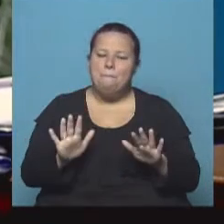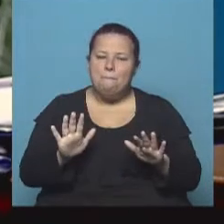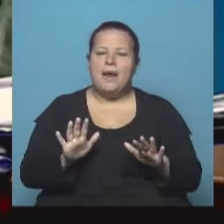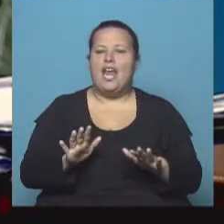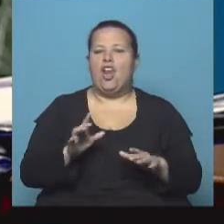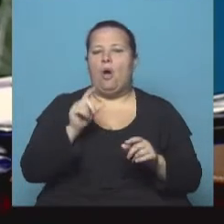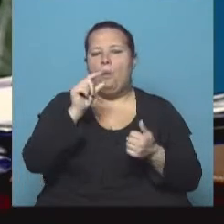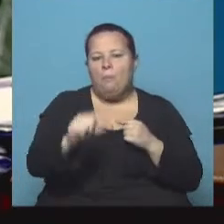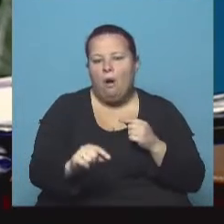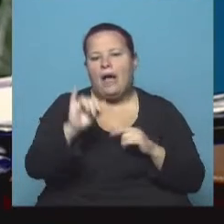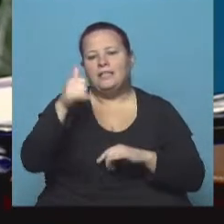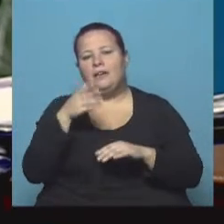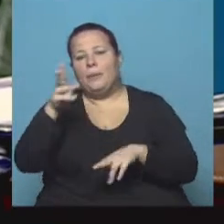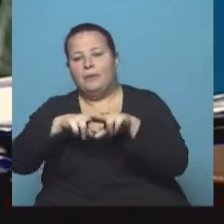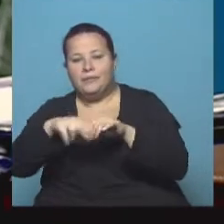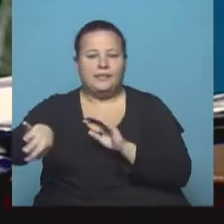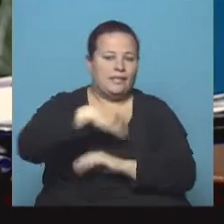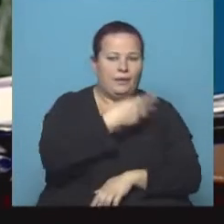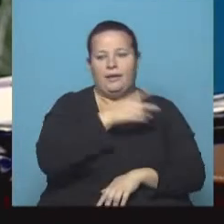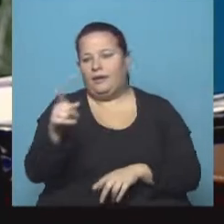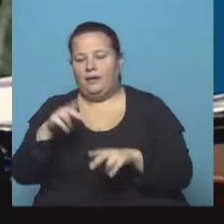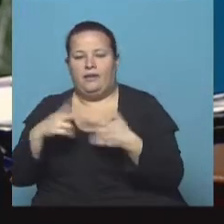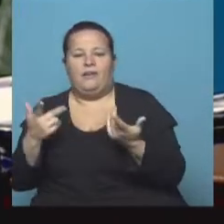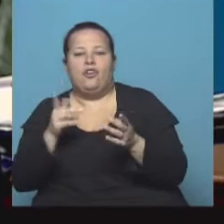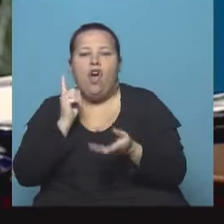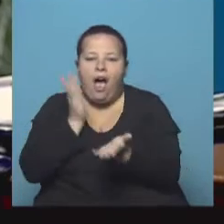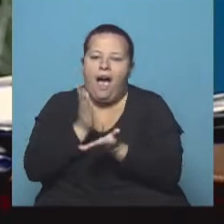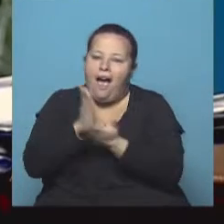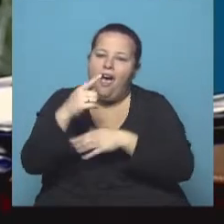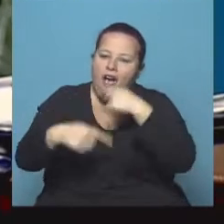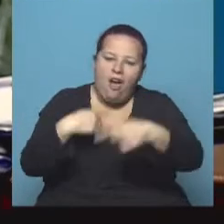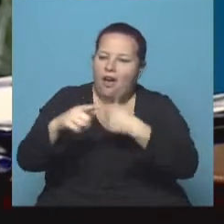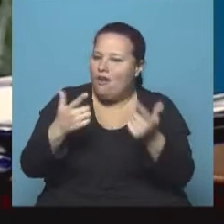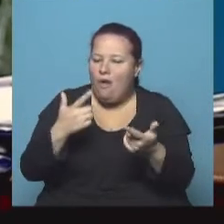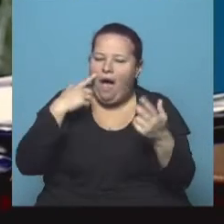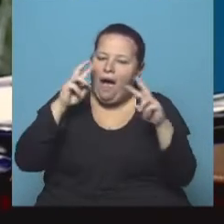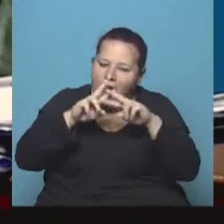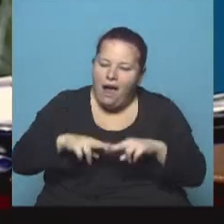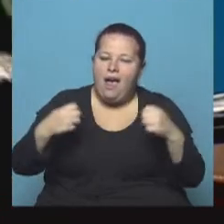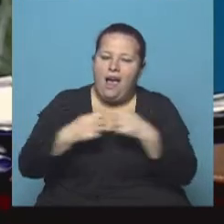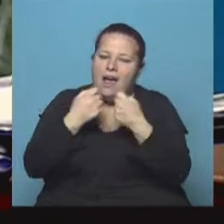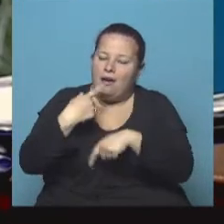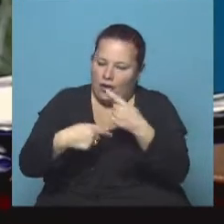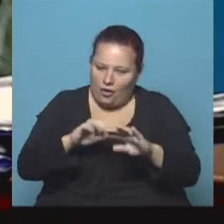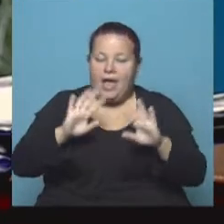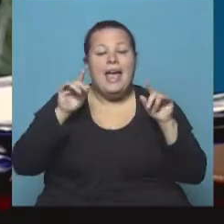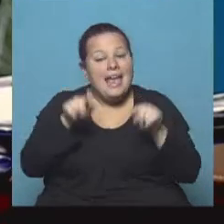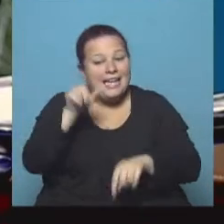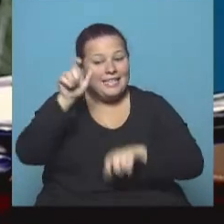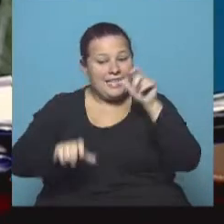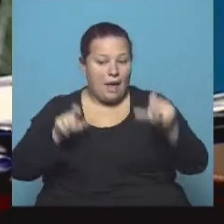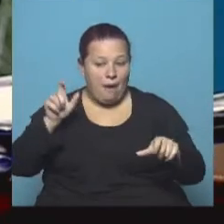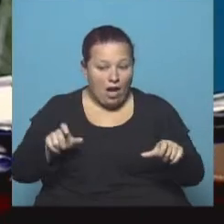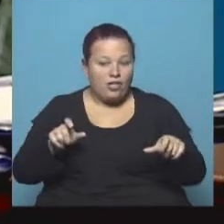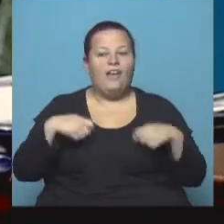fragmentariamente evans se atiende y se van y no tienen un seguimiento no tienen una cobertura de seguimiento esa persona